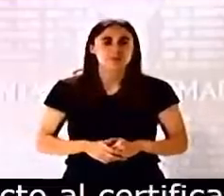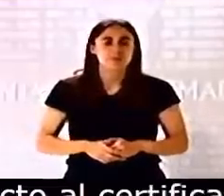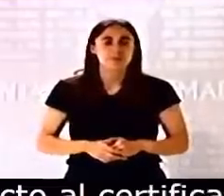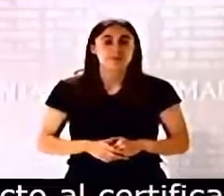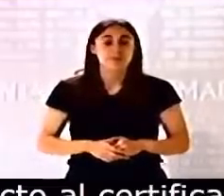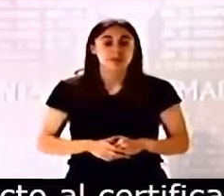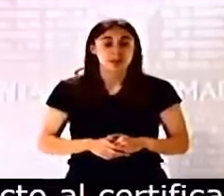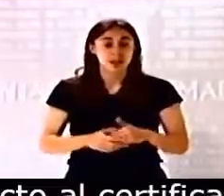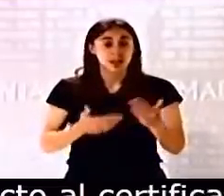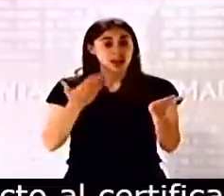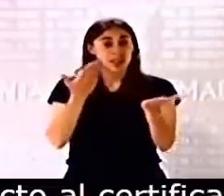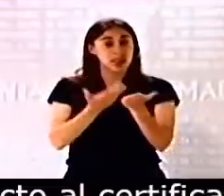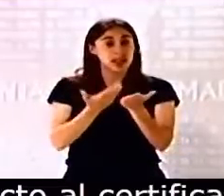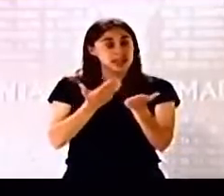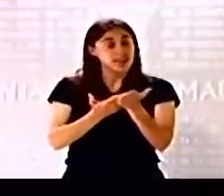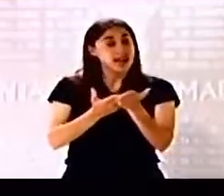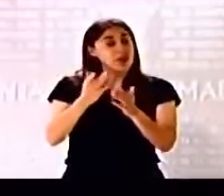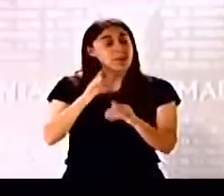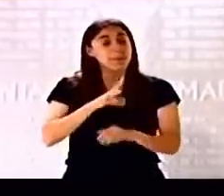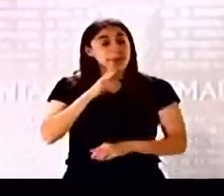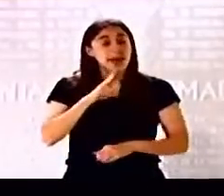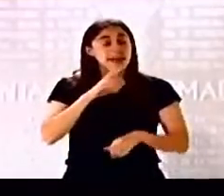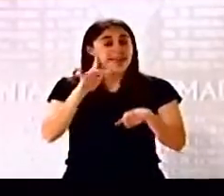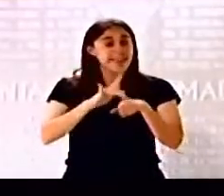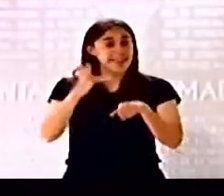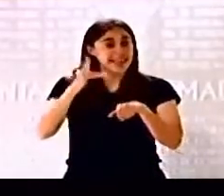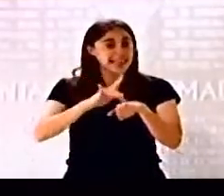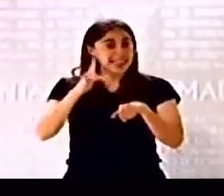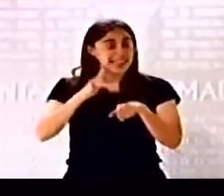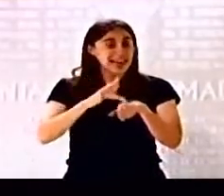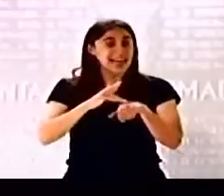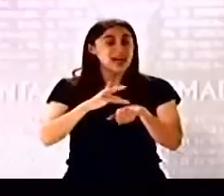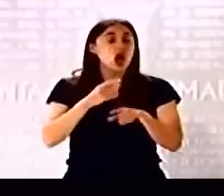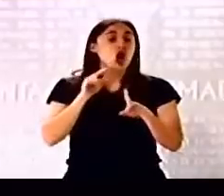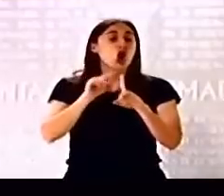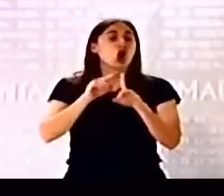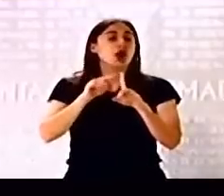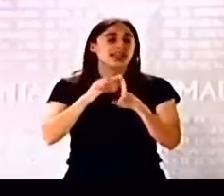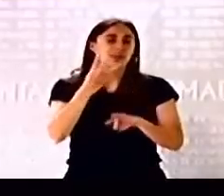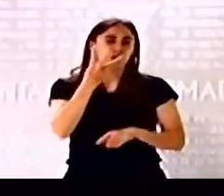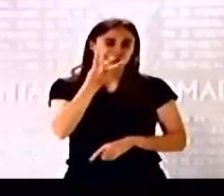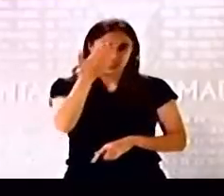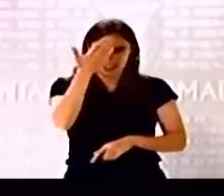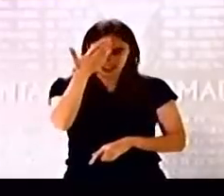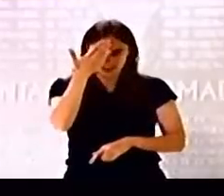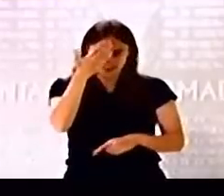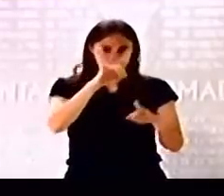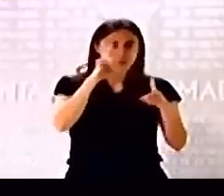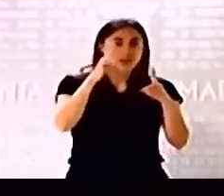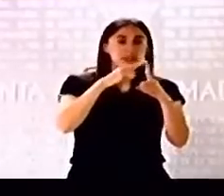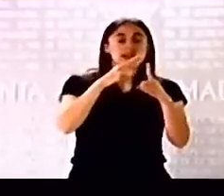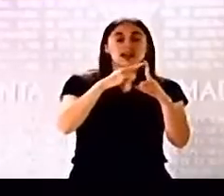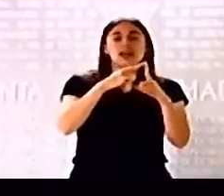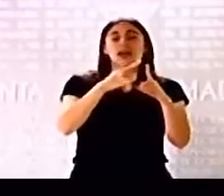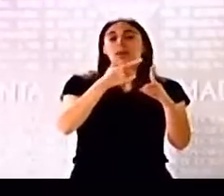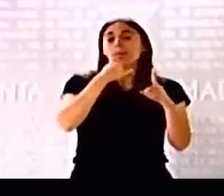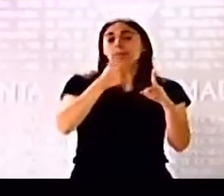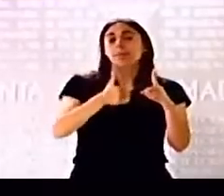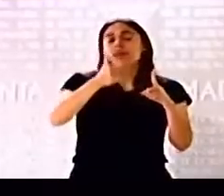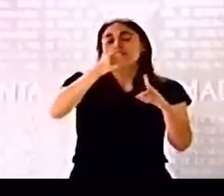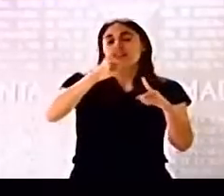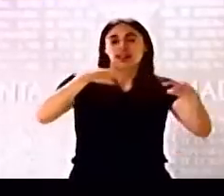El certificado verde digital tiene tres objetivos fundamentales. Uno, facilitar la movilidad